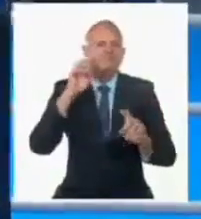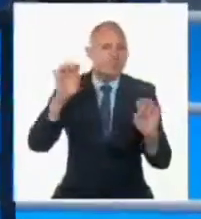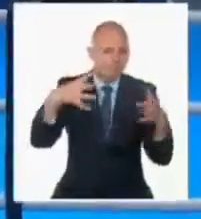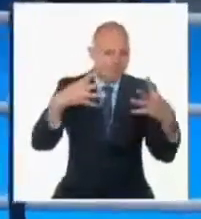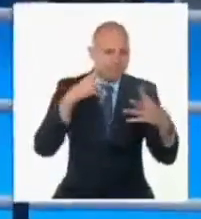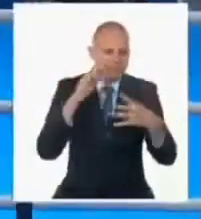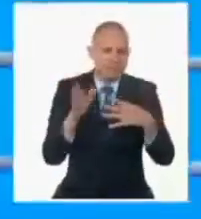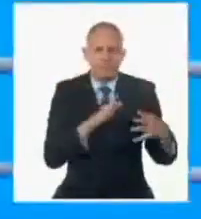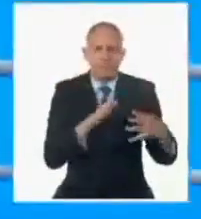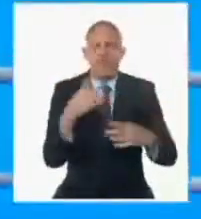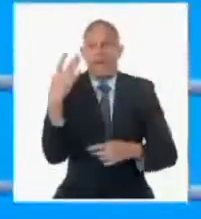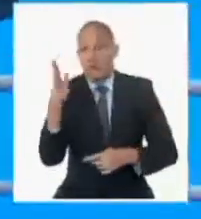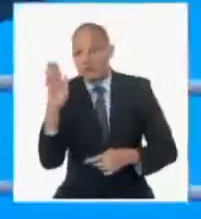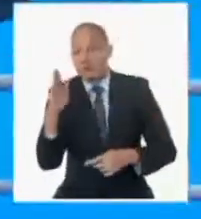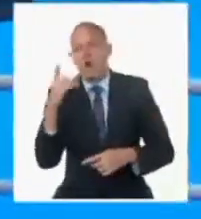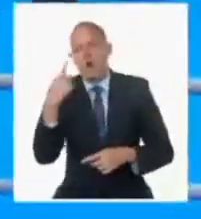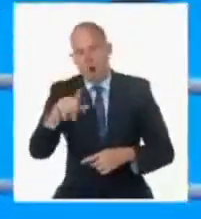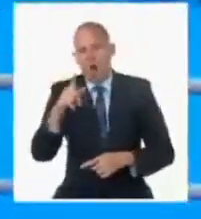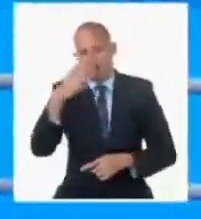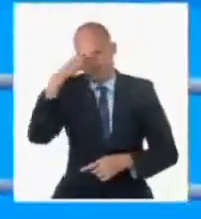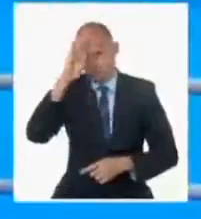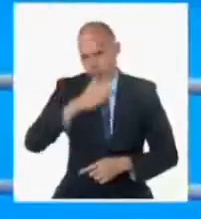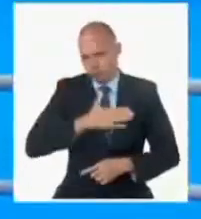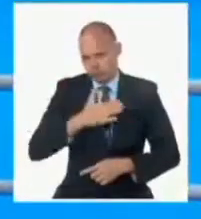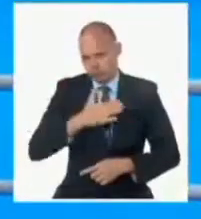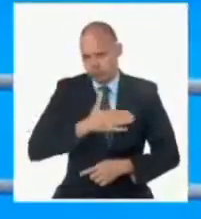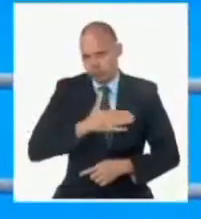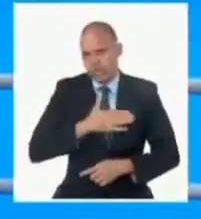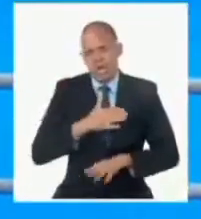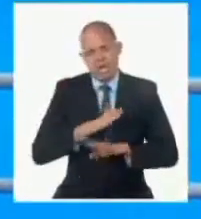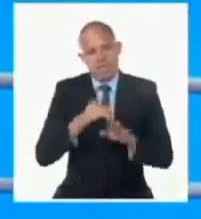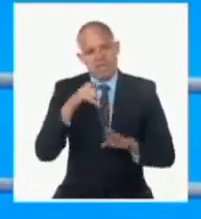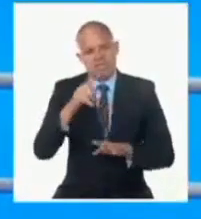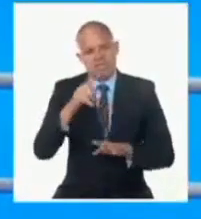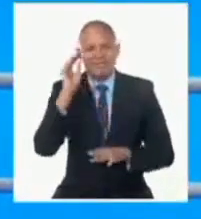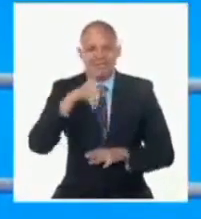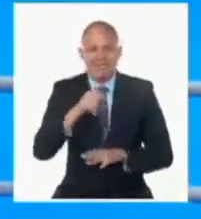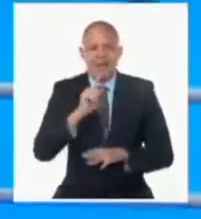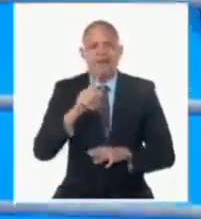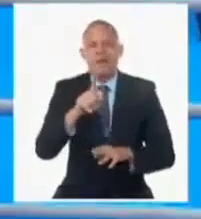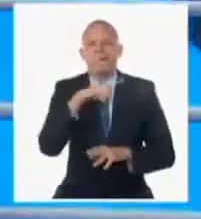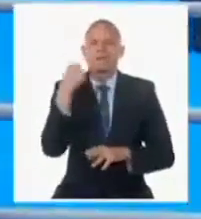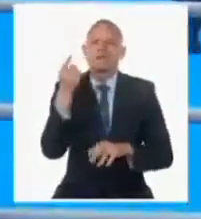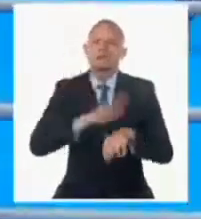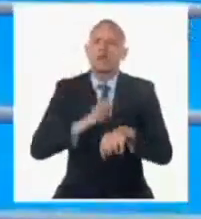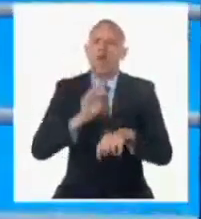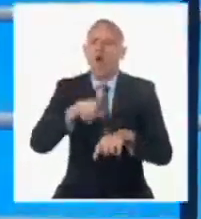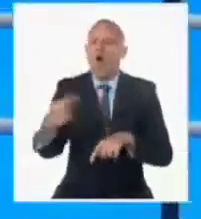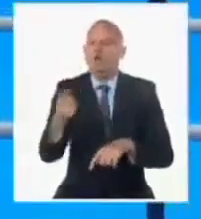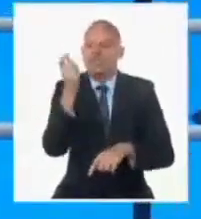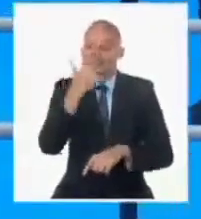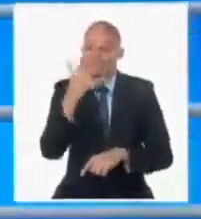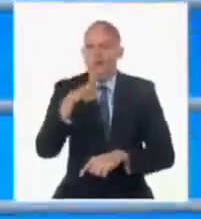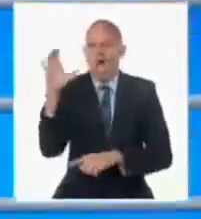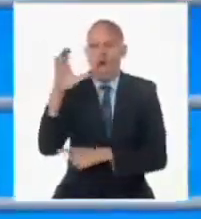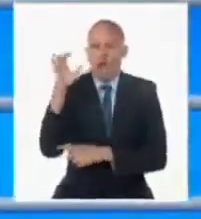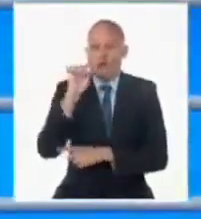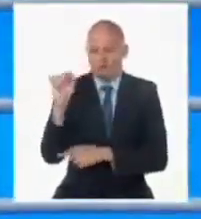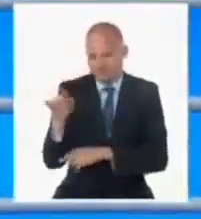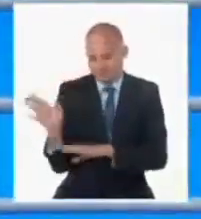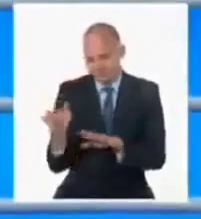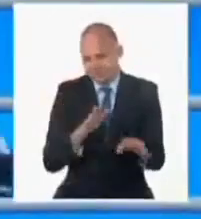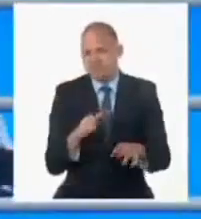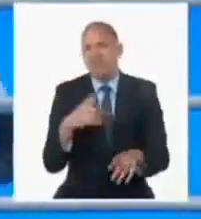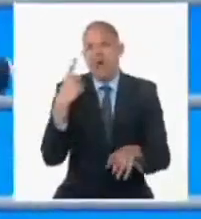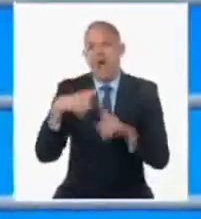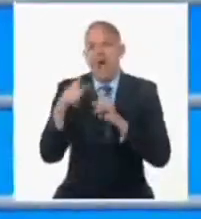bronce Erislán Romero, que perdió unánime ante el subcampeón olímpico de Colombia, Yubergen Martínez. También cayó